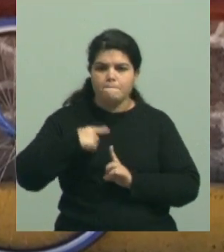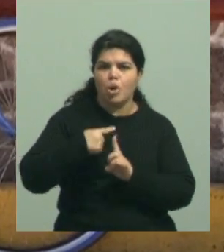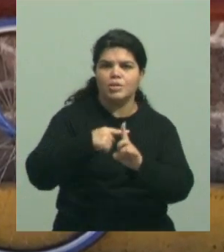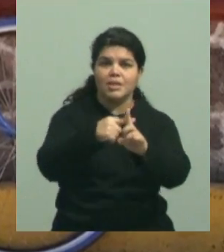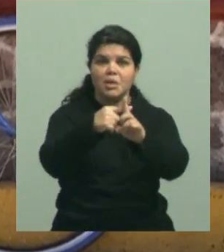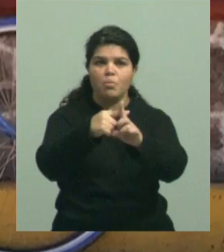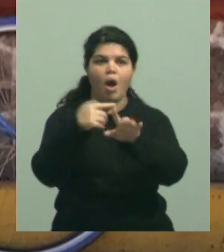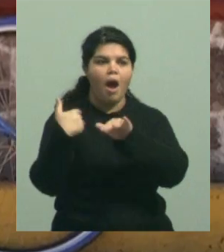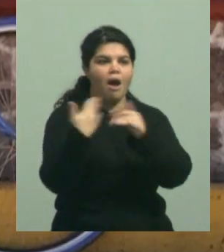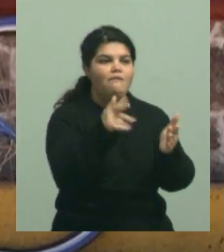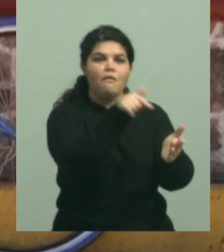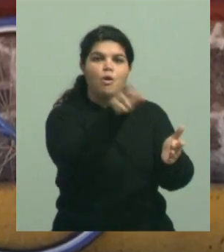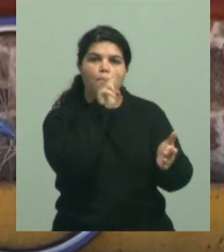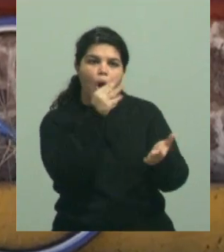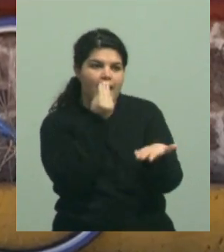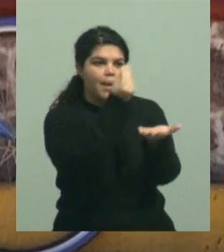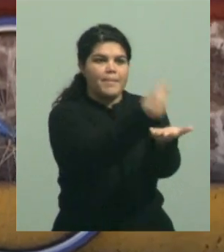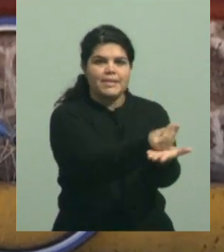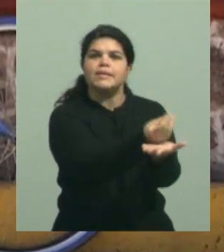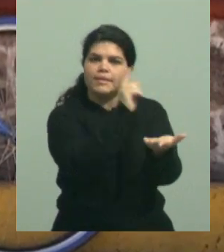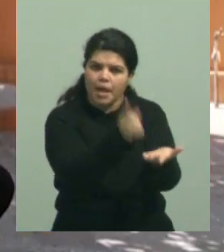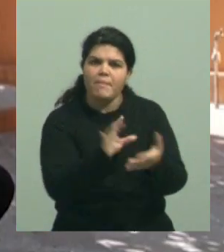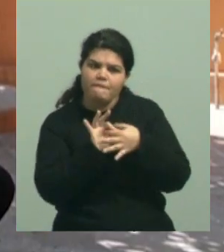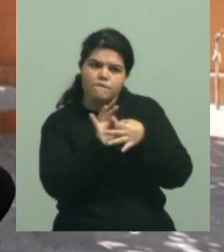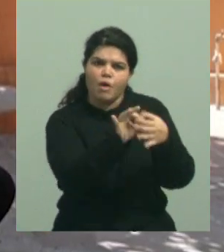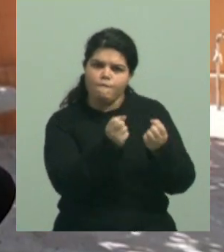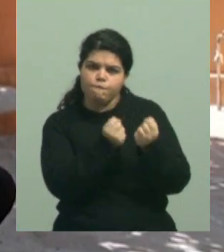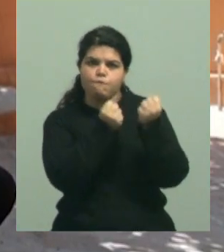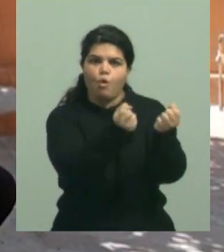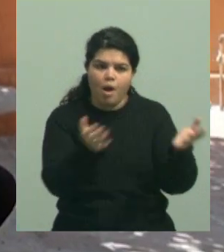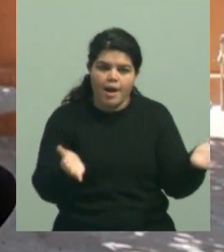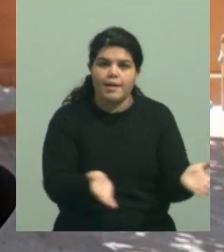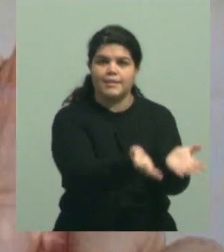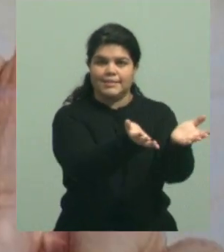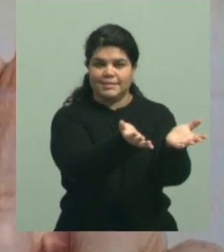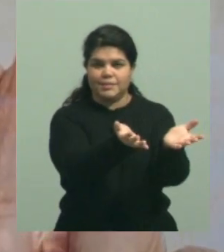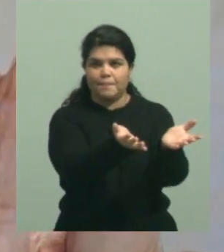ha tenido una referenciabilidad muy interesante, que sin duda la ha sabido,